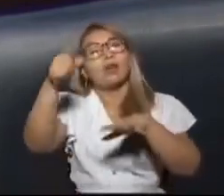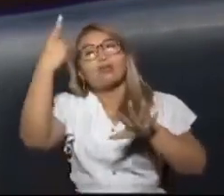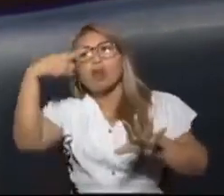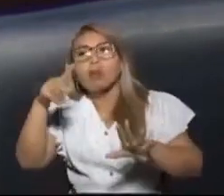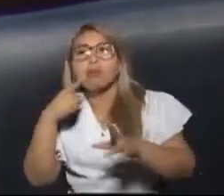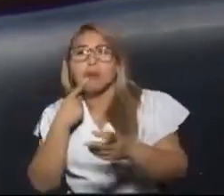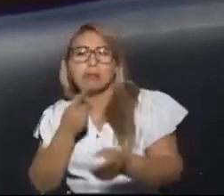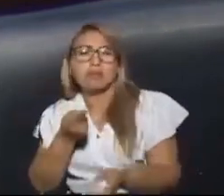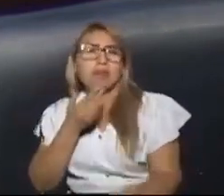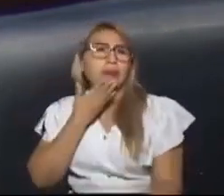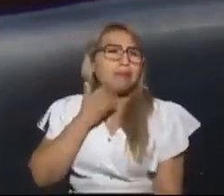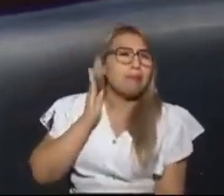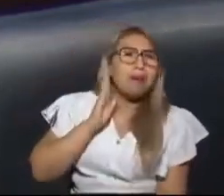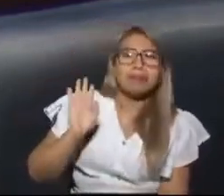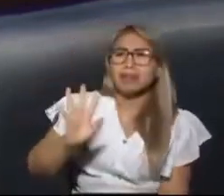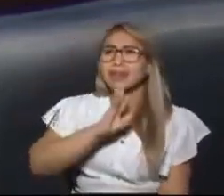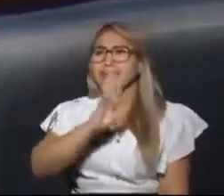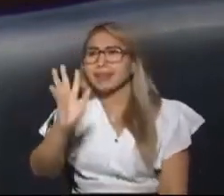se dio